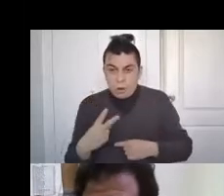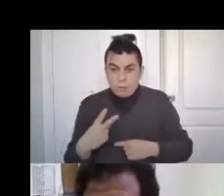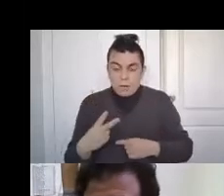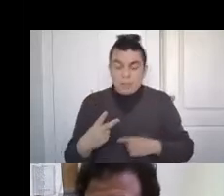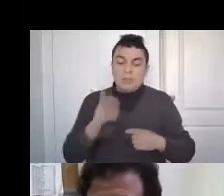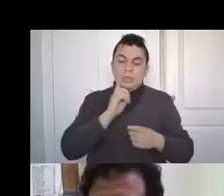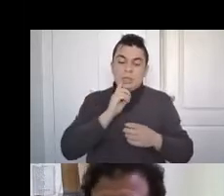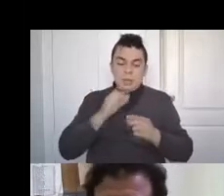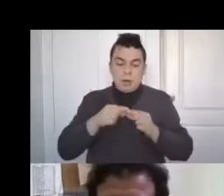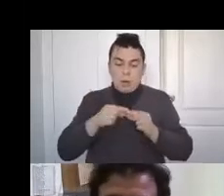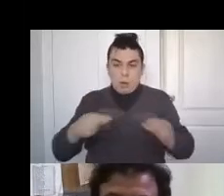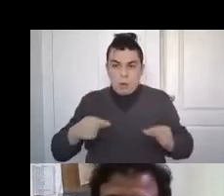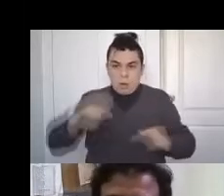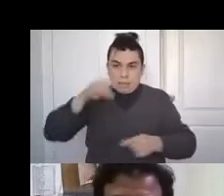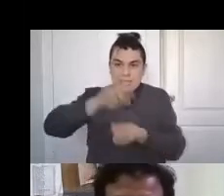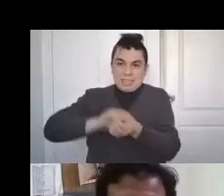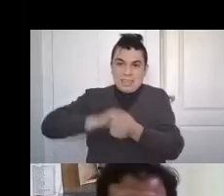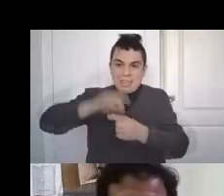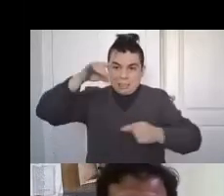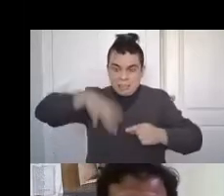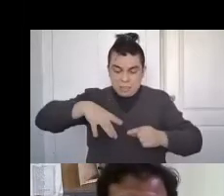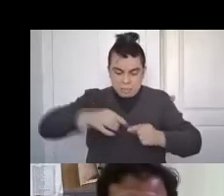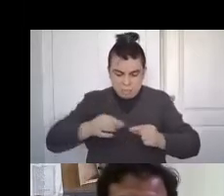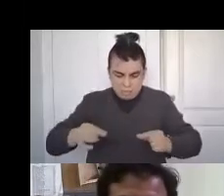enfrentamiento, ¿cierto?, a ese patógeno.